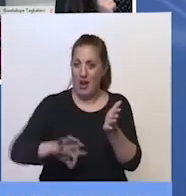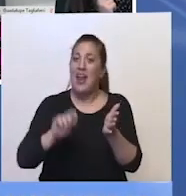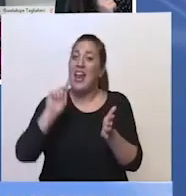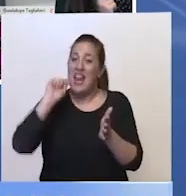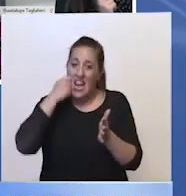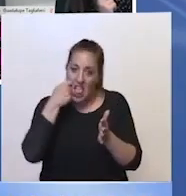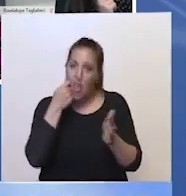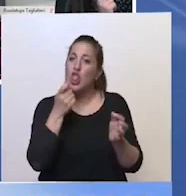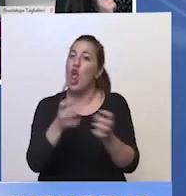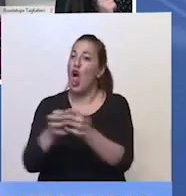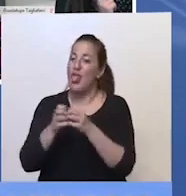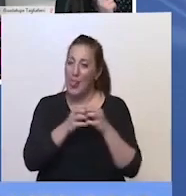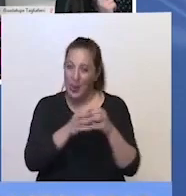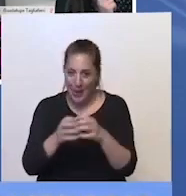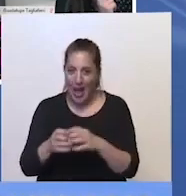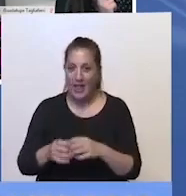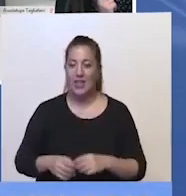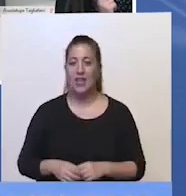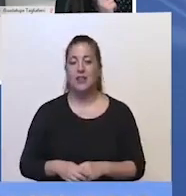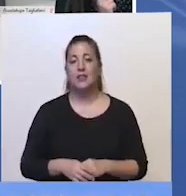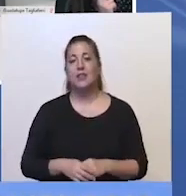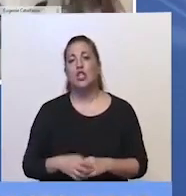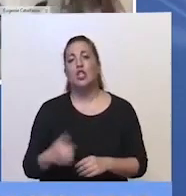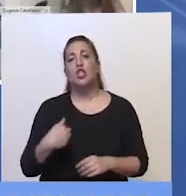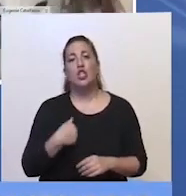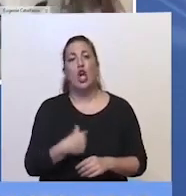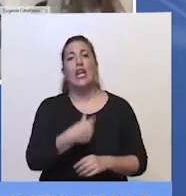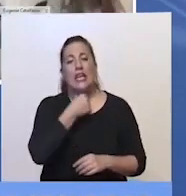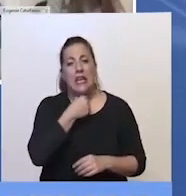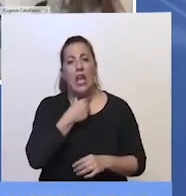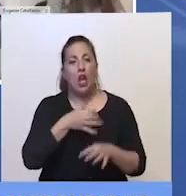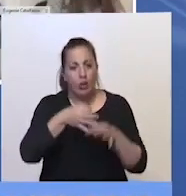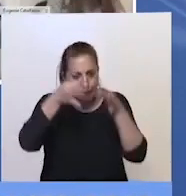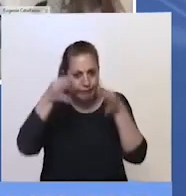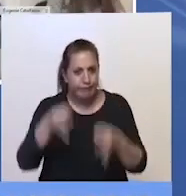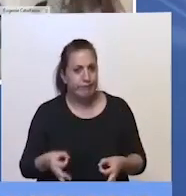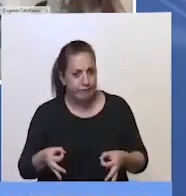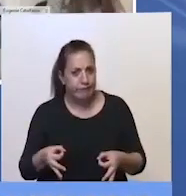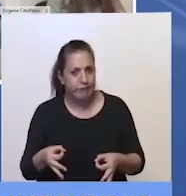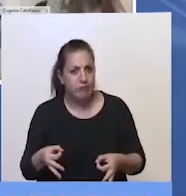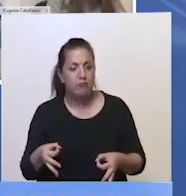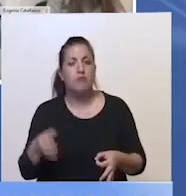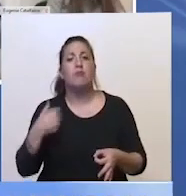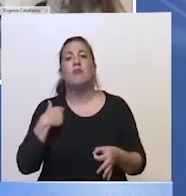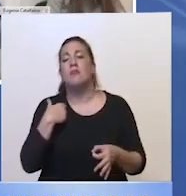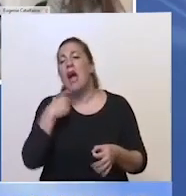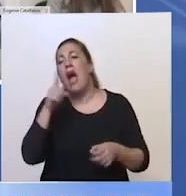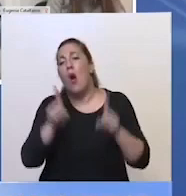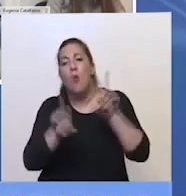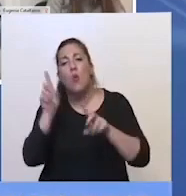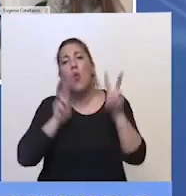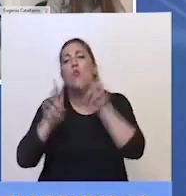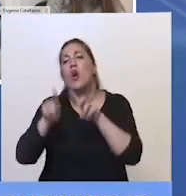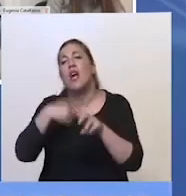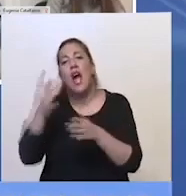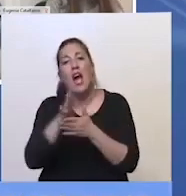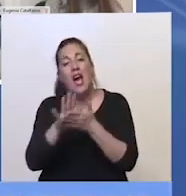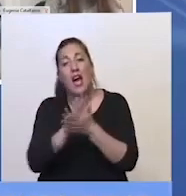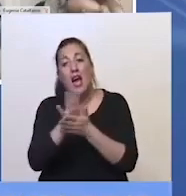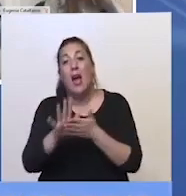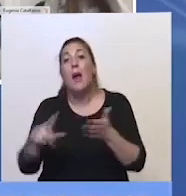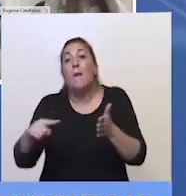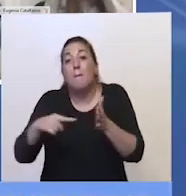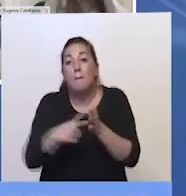Lindo debate. Ahora, yo quiero afirmar con todas las letras, más allá que se busquen otras soluciones, pero